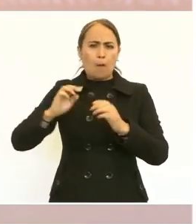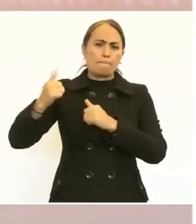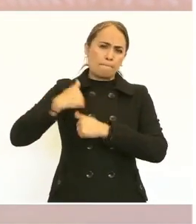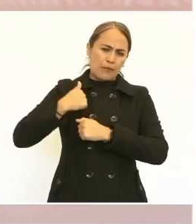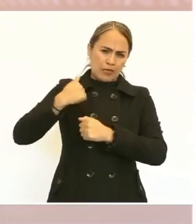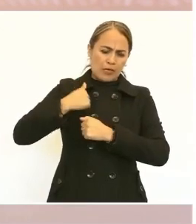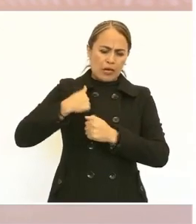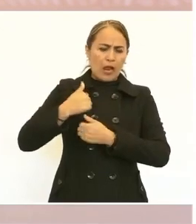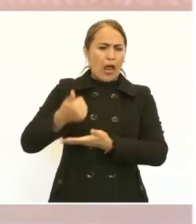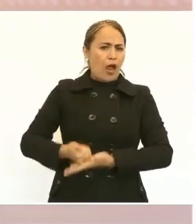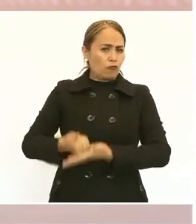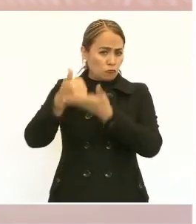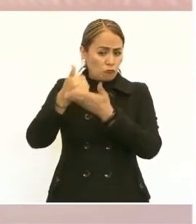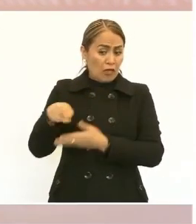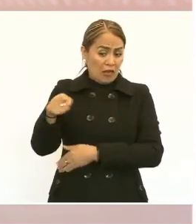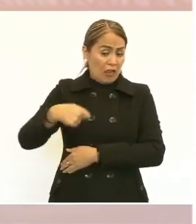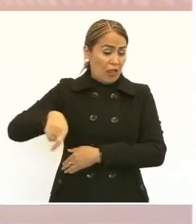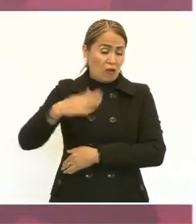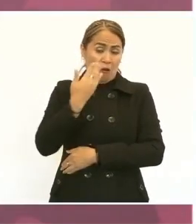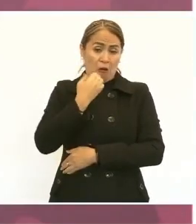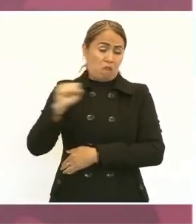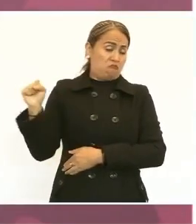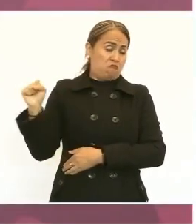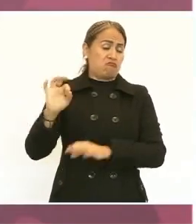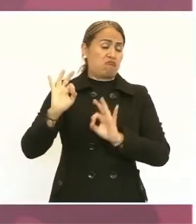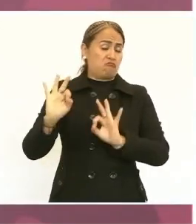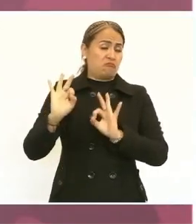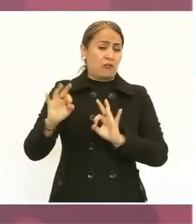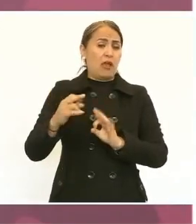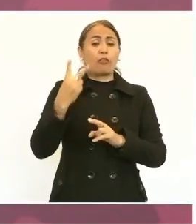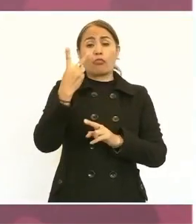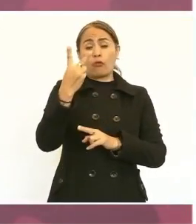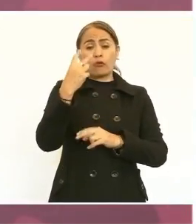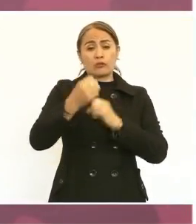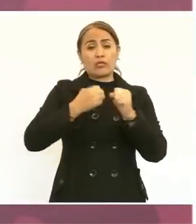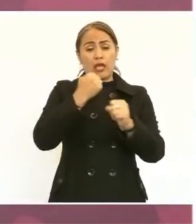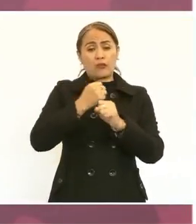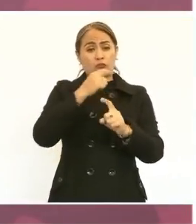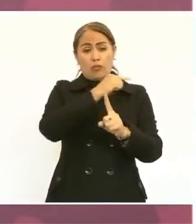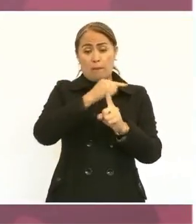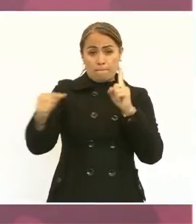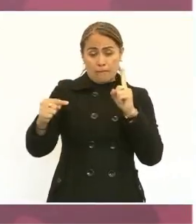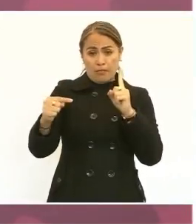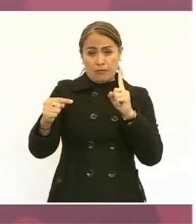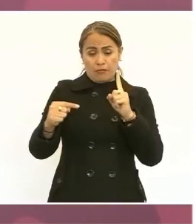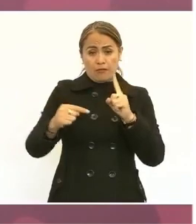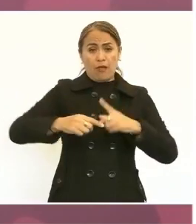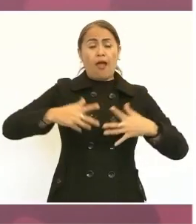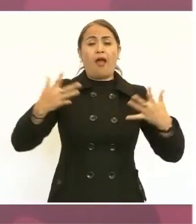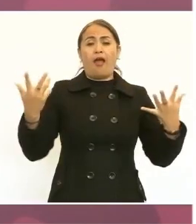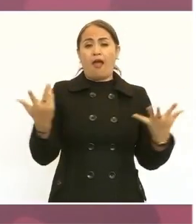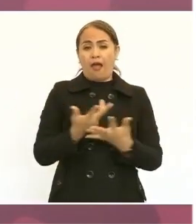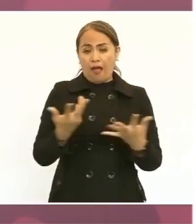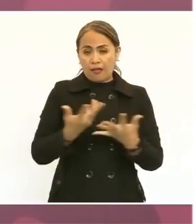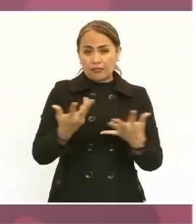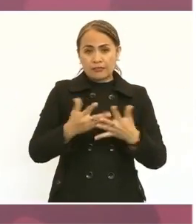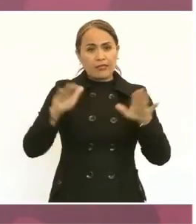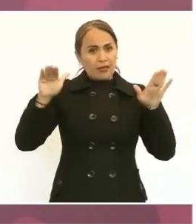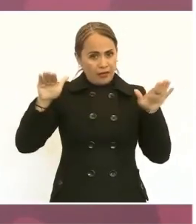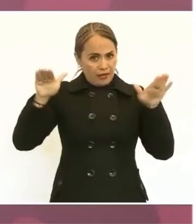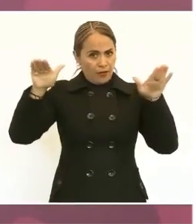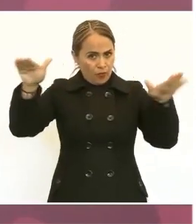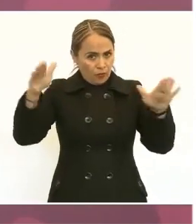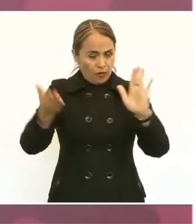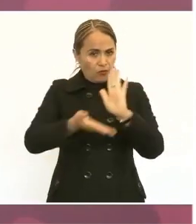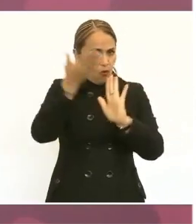son muy buenos. Miren, en 2 años y medio hicieron el aeropuerto que